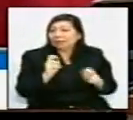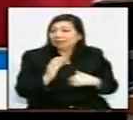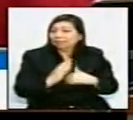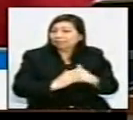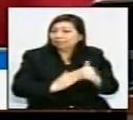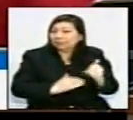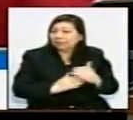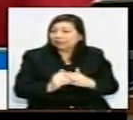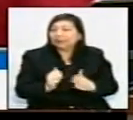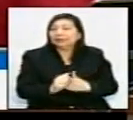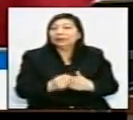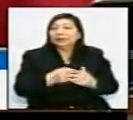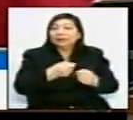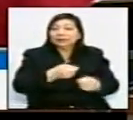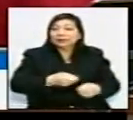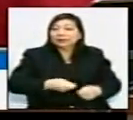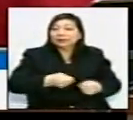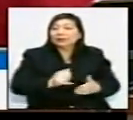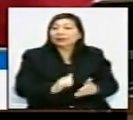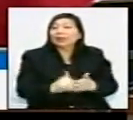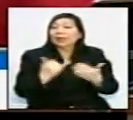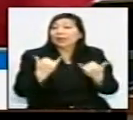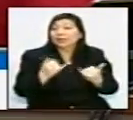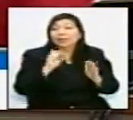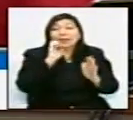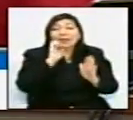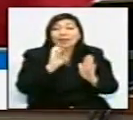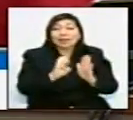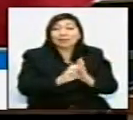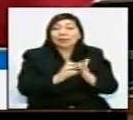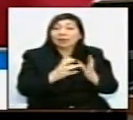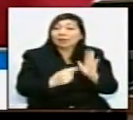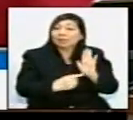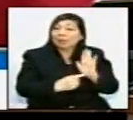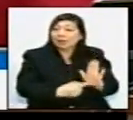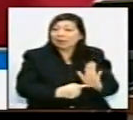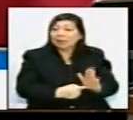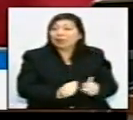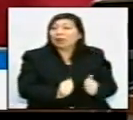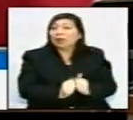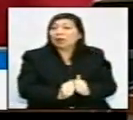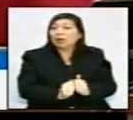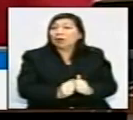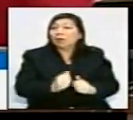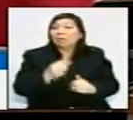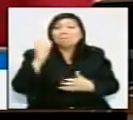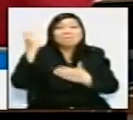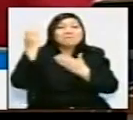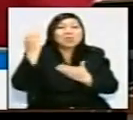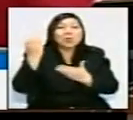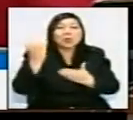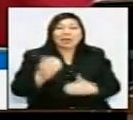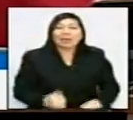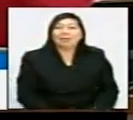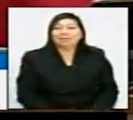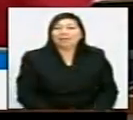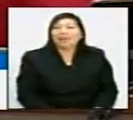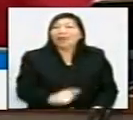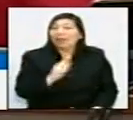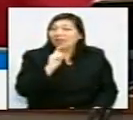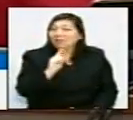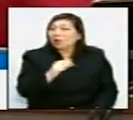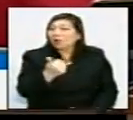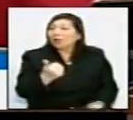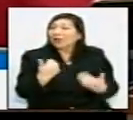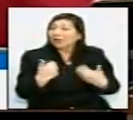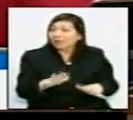infraestructura y tecnificación del riego. Este ejemplo lo queremos presentar con la región de Piura, ¿no?, que es otra de las regiones